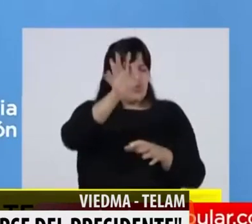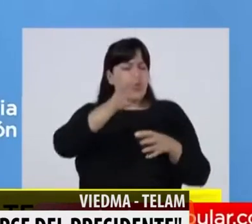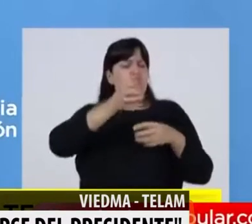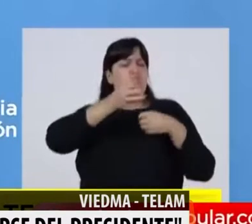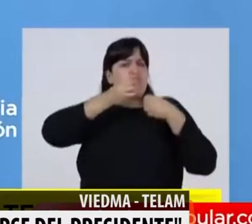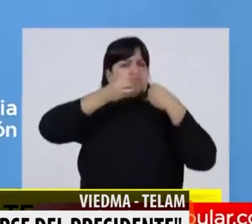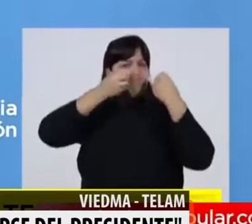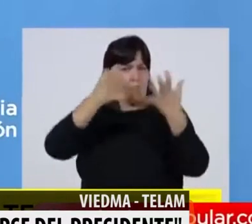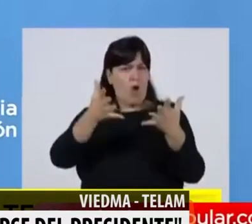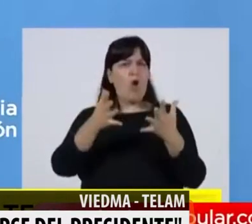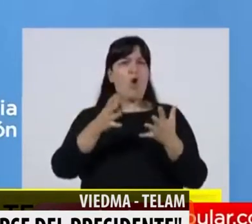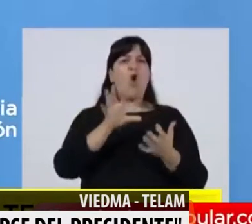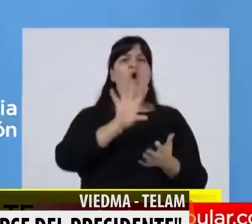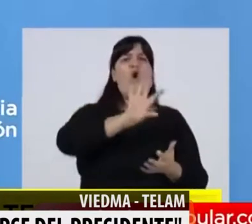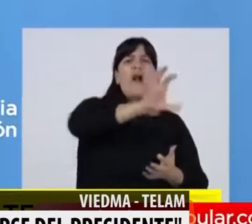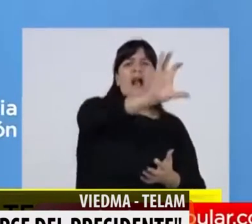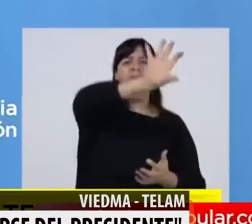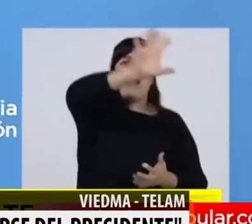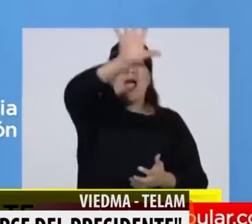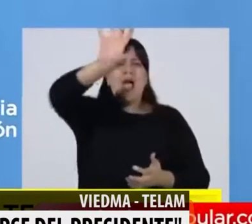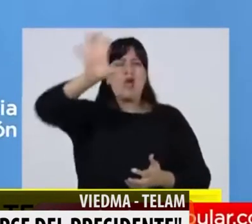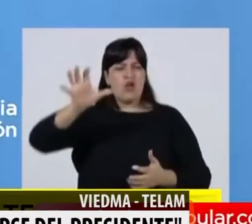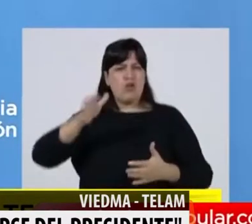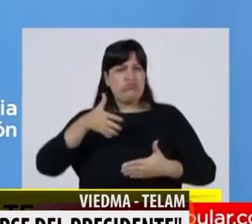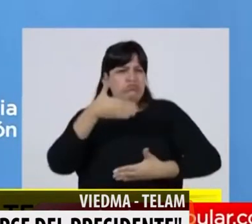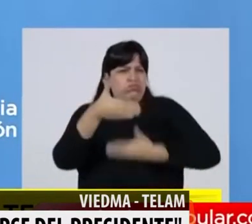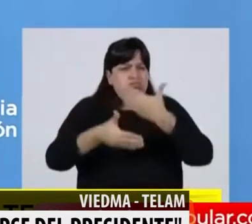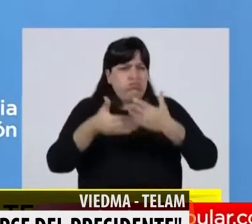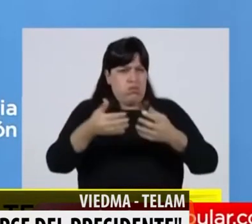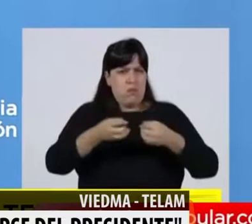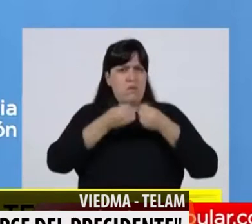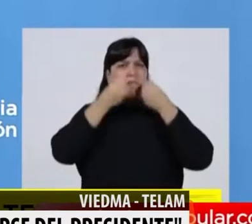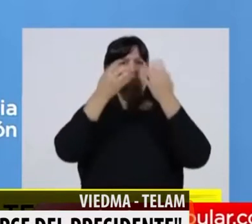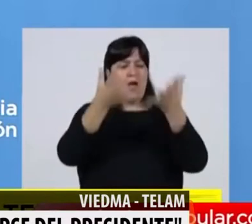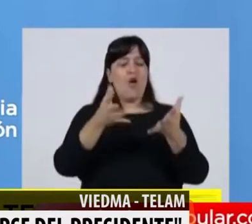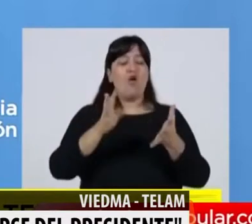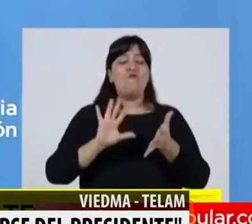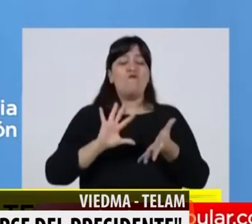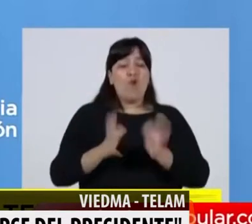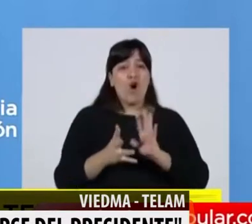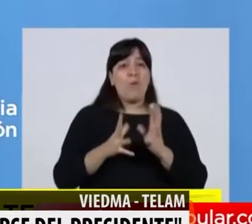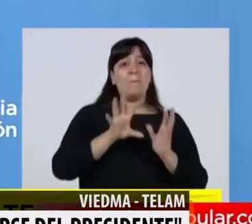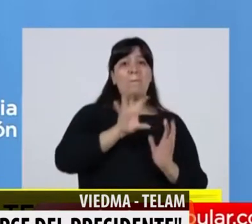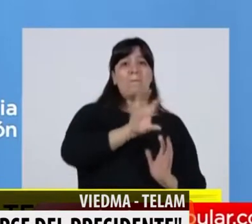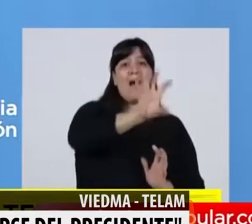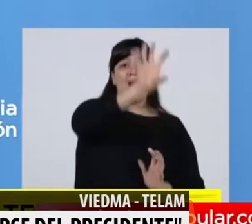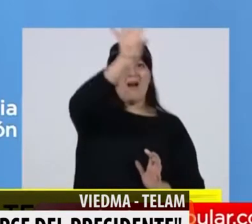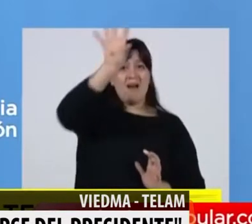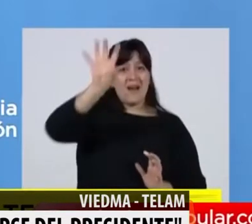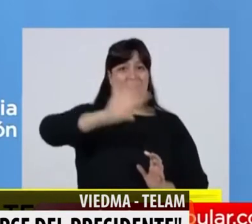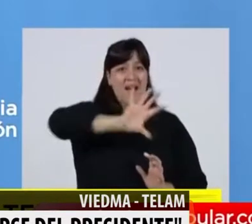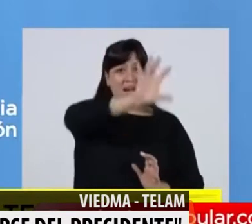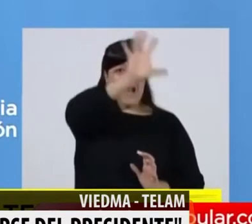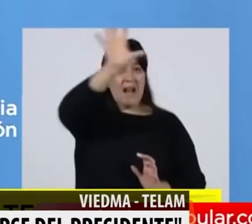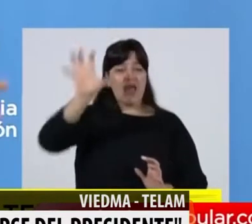eso es lo que necesitamos los argentinos, un hombre que esté sentado en el sillón de la presidencia de la nación, pero que